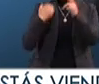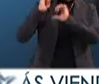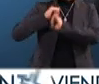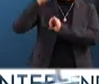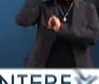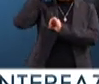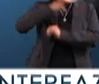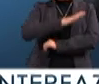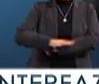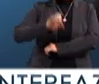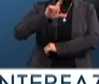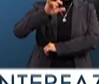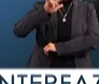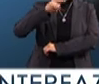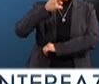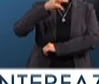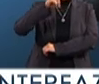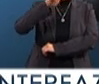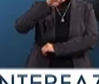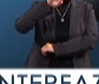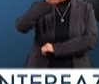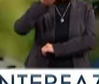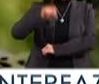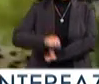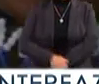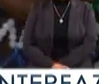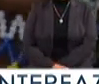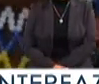presidido por el general Eulalio Gutiérrez